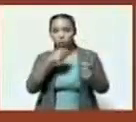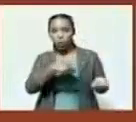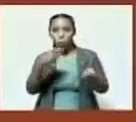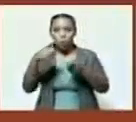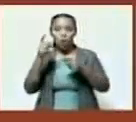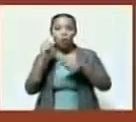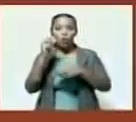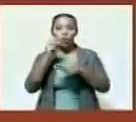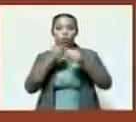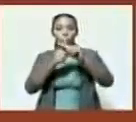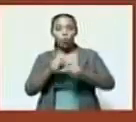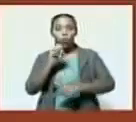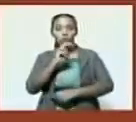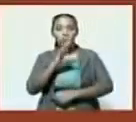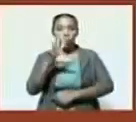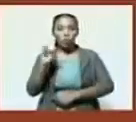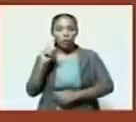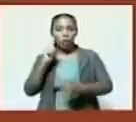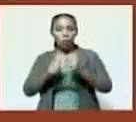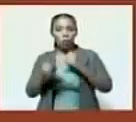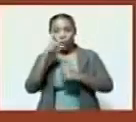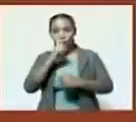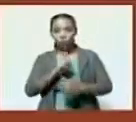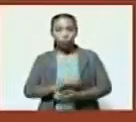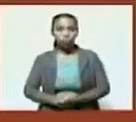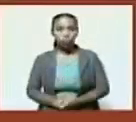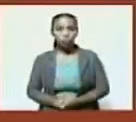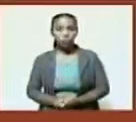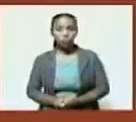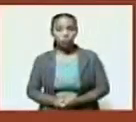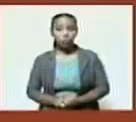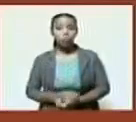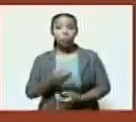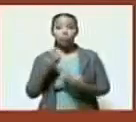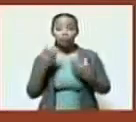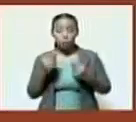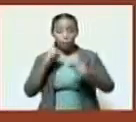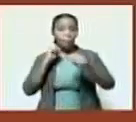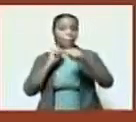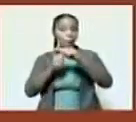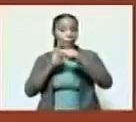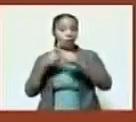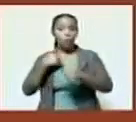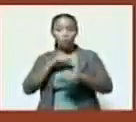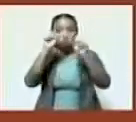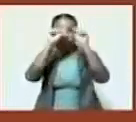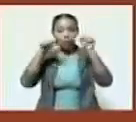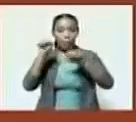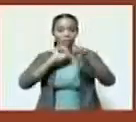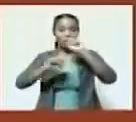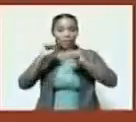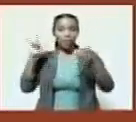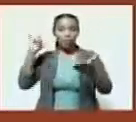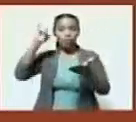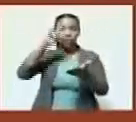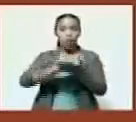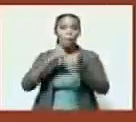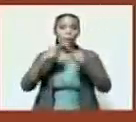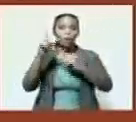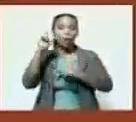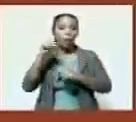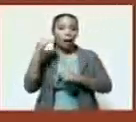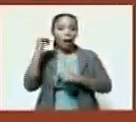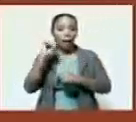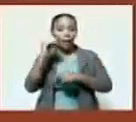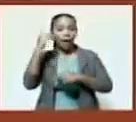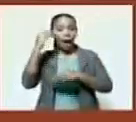más de 250 en los últimos años. Muy eficaz, muy eficiente nuestro sistema de defensa aeroespacial, pero también tenemos que hacer